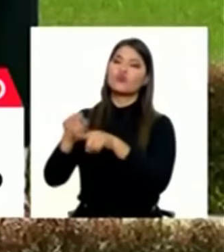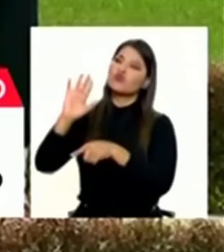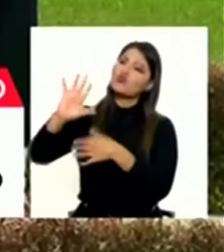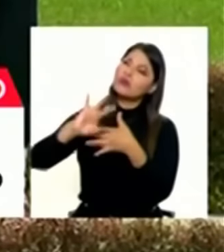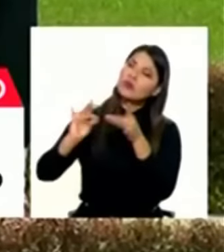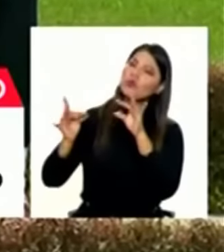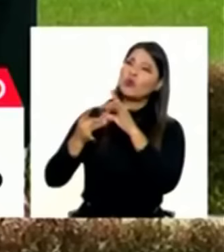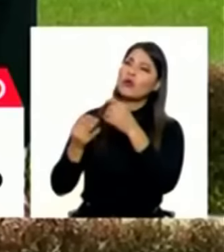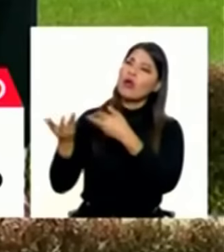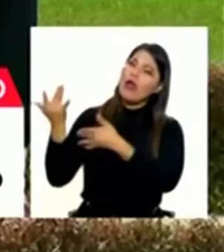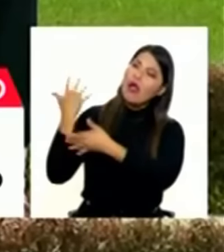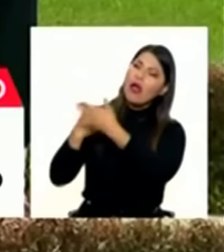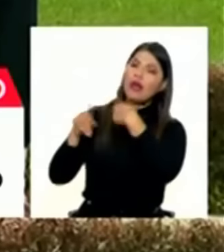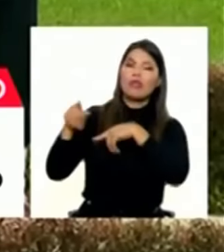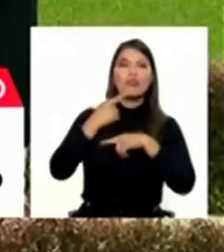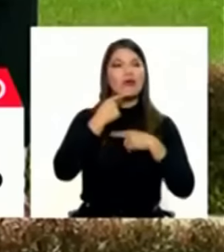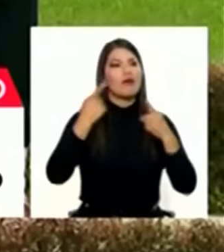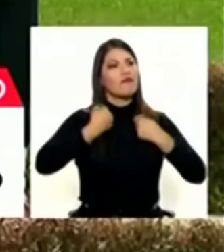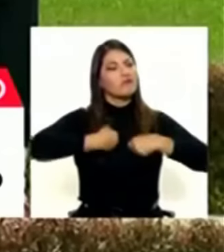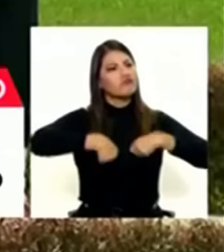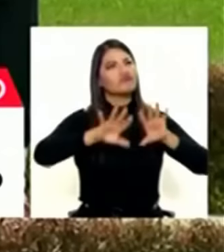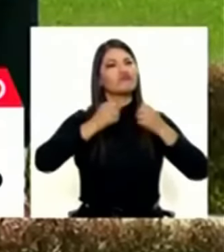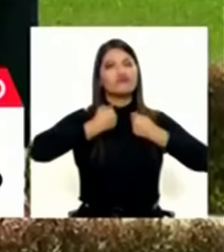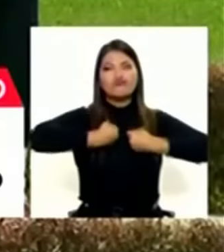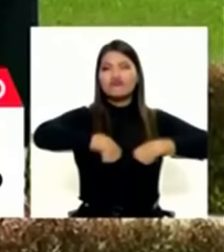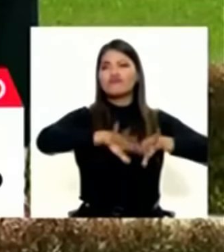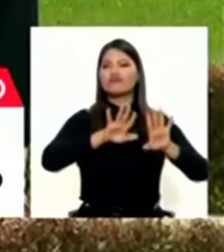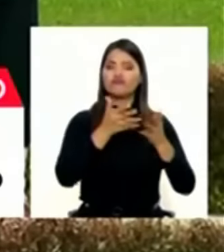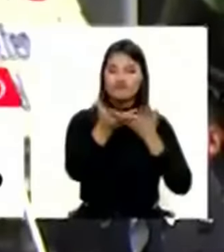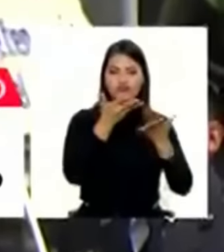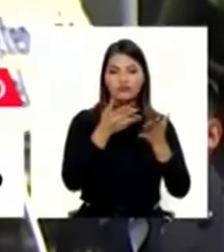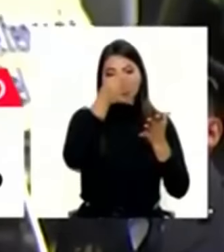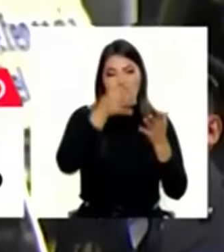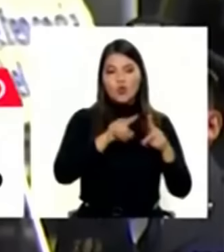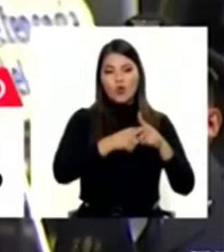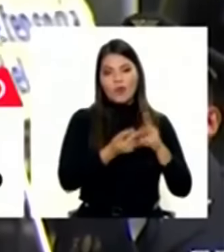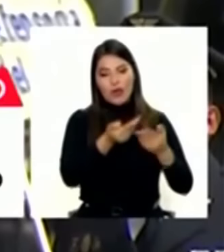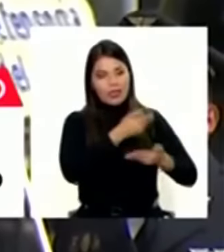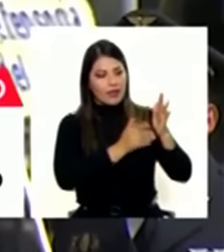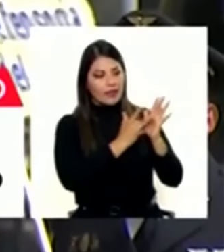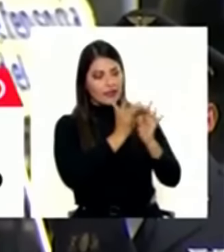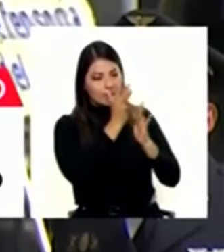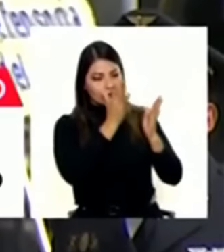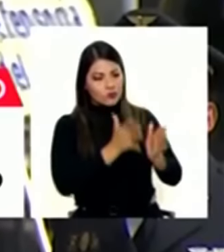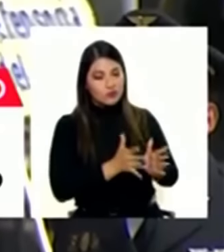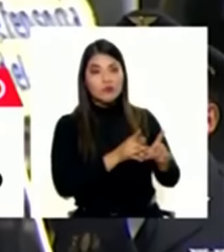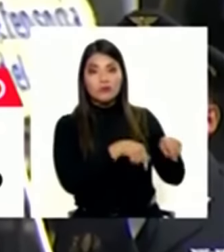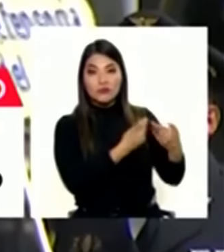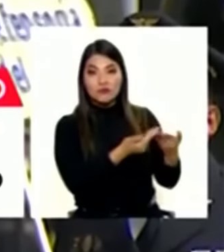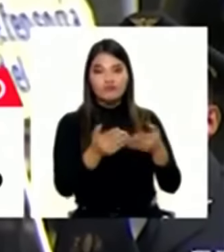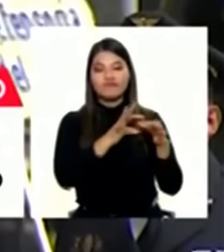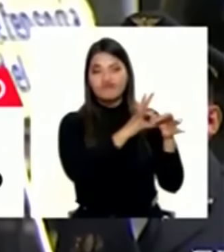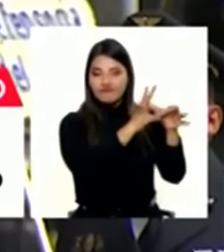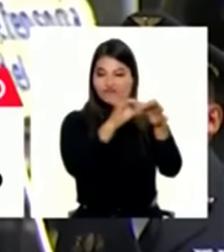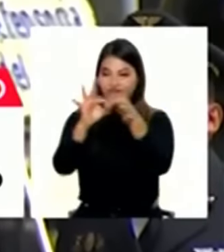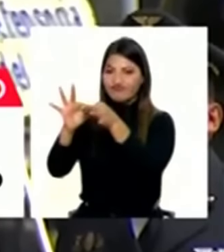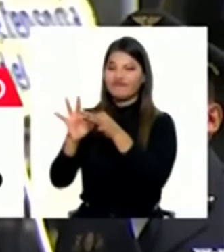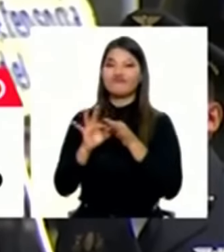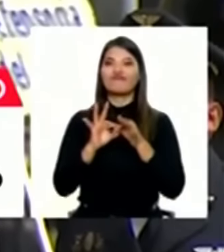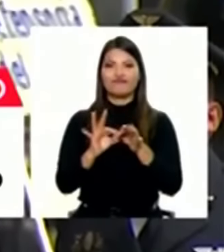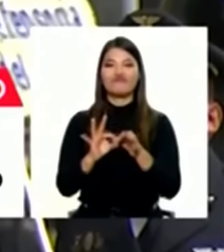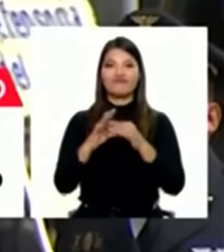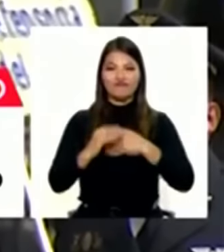historia heroica y el origen cristiano, permanezcamos siempre unidos y